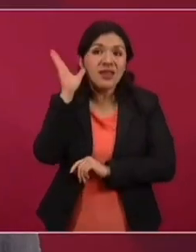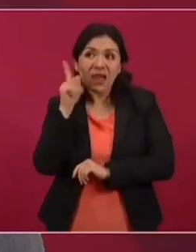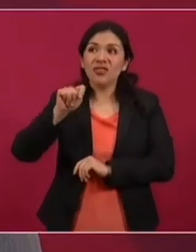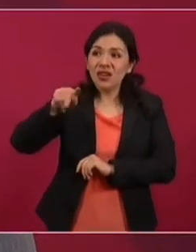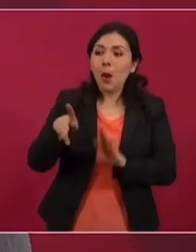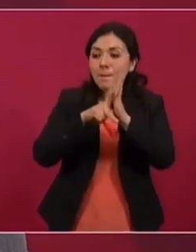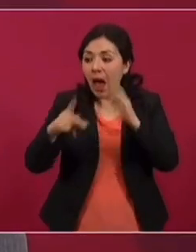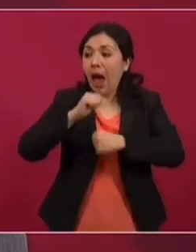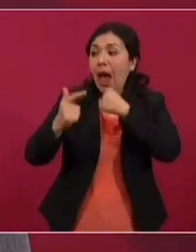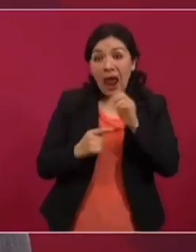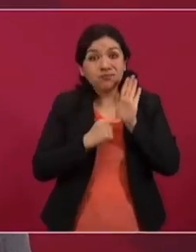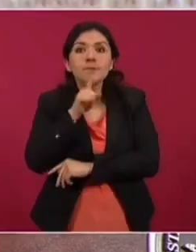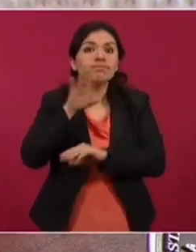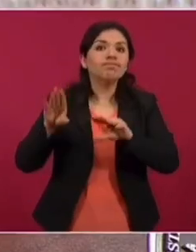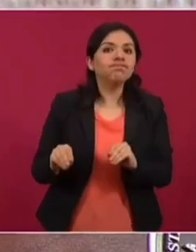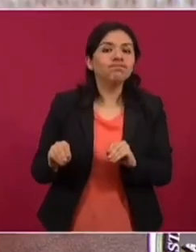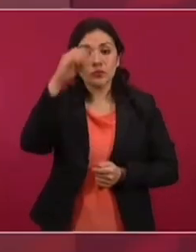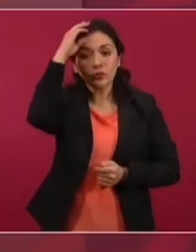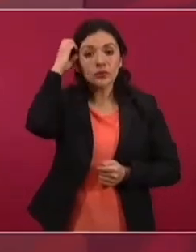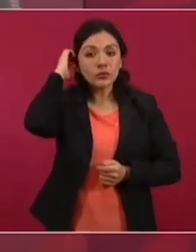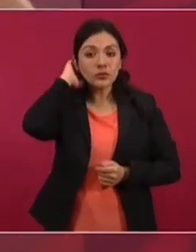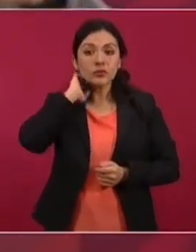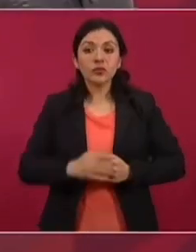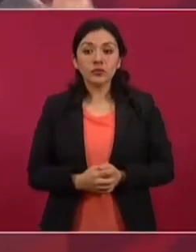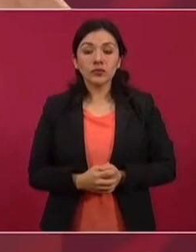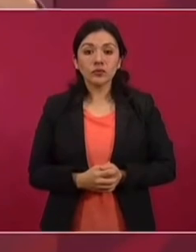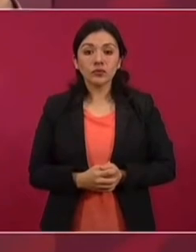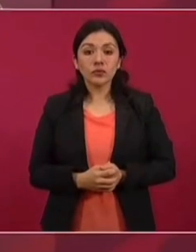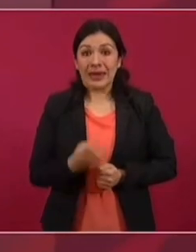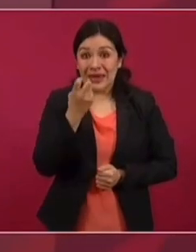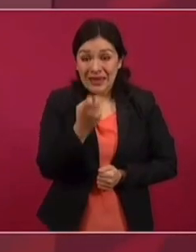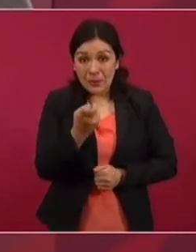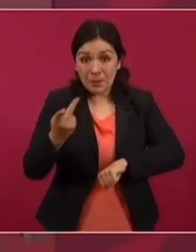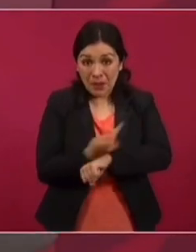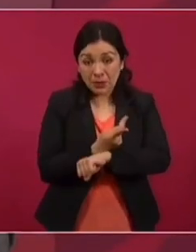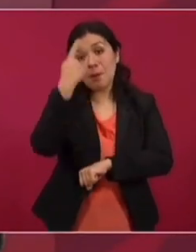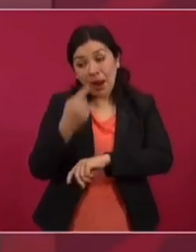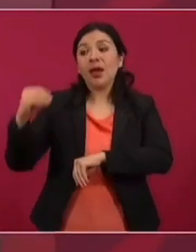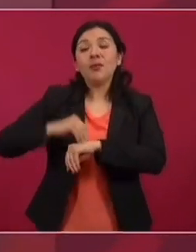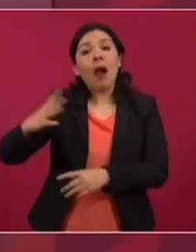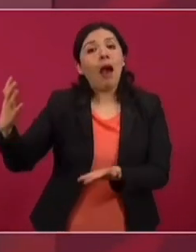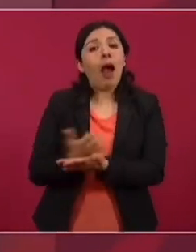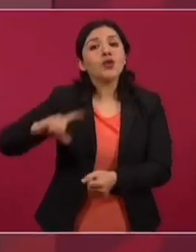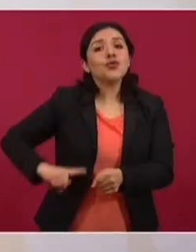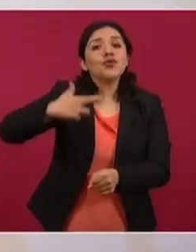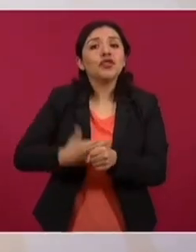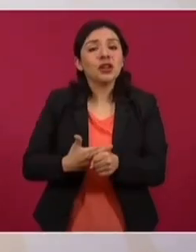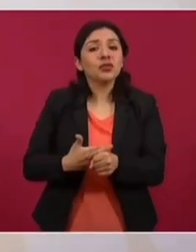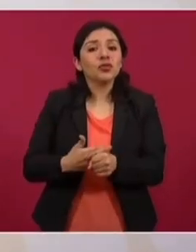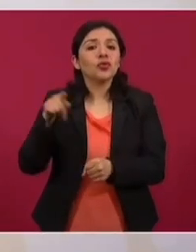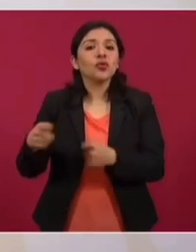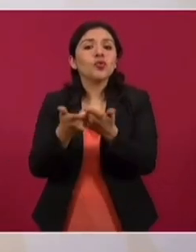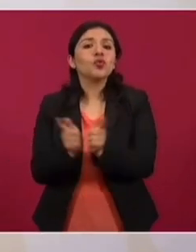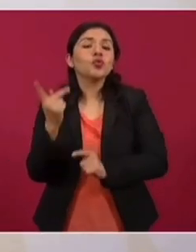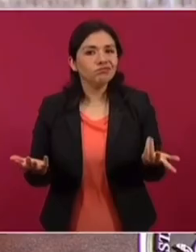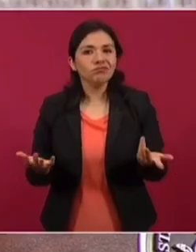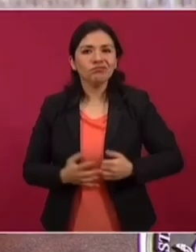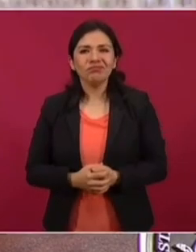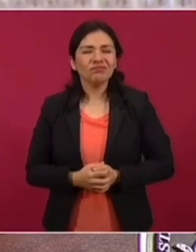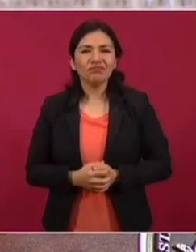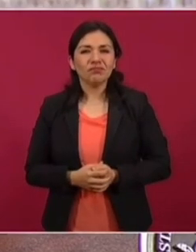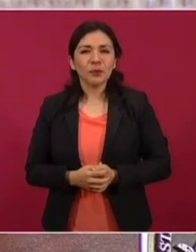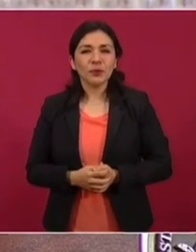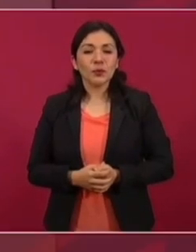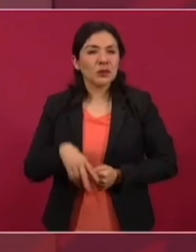medios. Silenciaron a todos. Incluso llevaron a que ganara la gubernatura el partido en la presidencia.